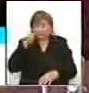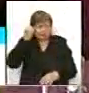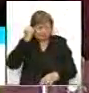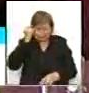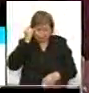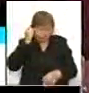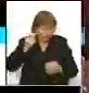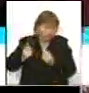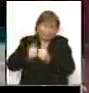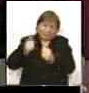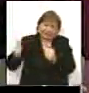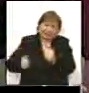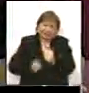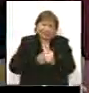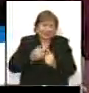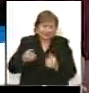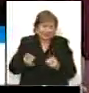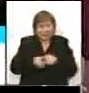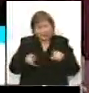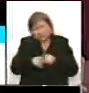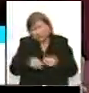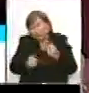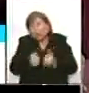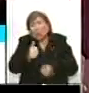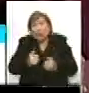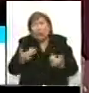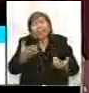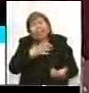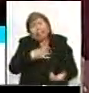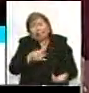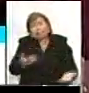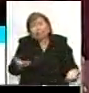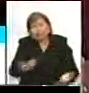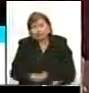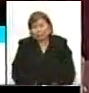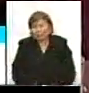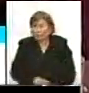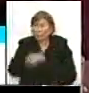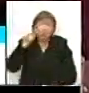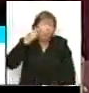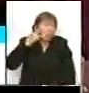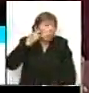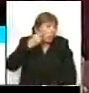estamos regresando a lo mismo. Por eso, ¿cuál sería el interés de un gobierno regional de Puno